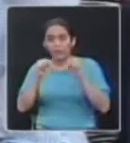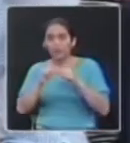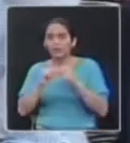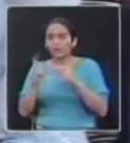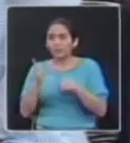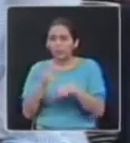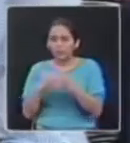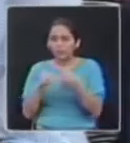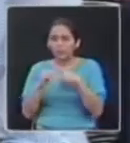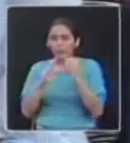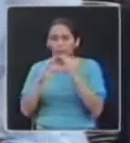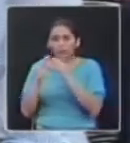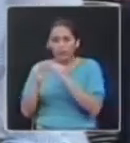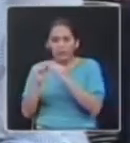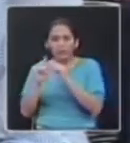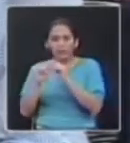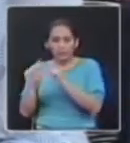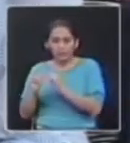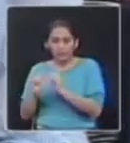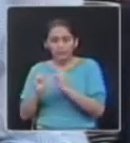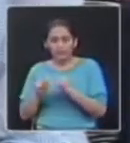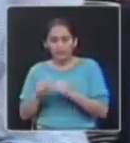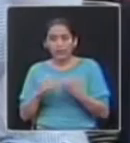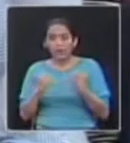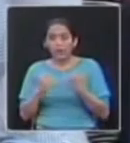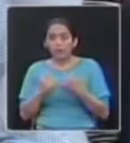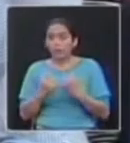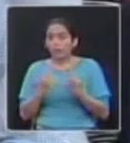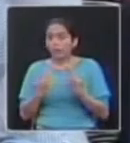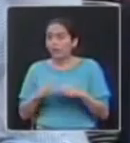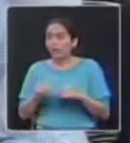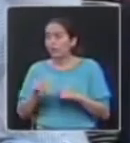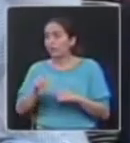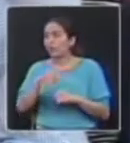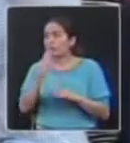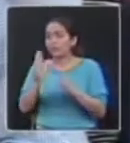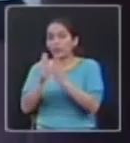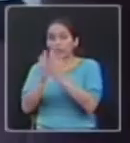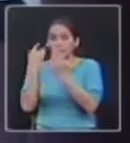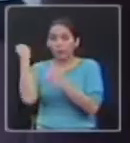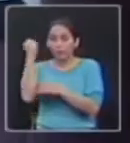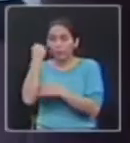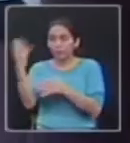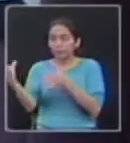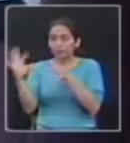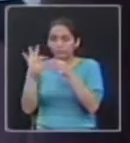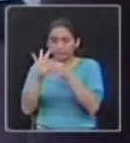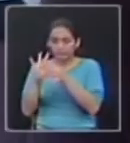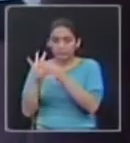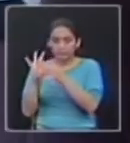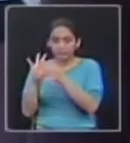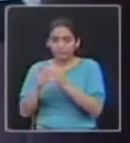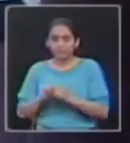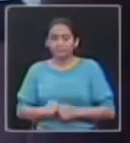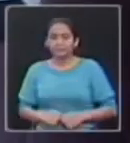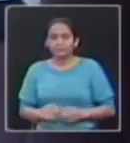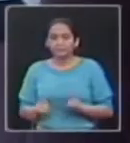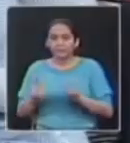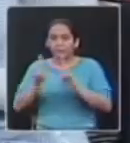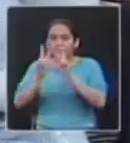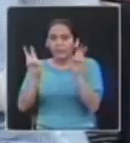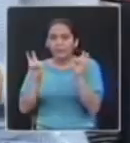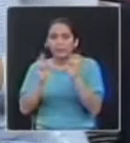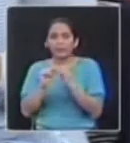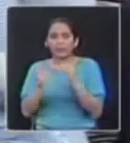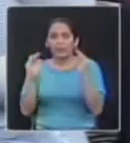hacer una alianza estratégica con BR Magazine, que es de igual manera la revista líder en cuanto al sector, tanto en el área inmobiliaria